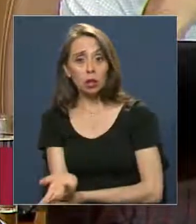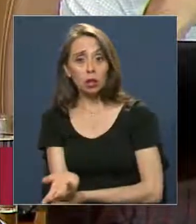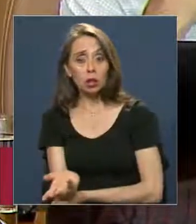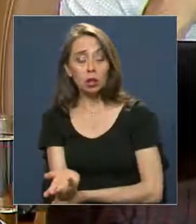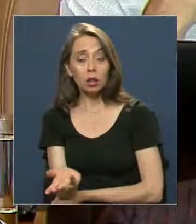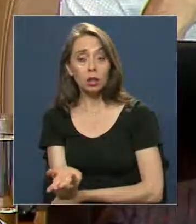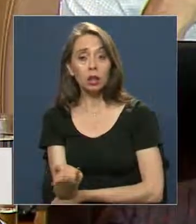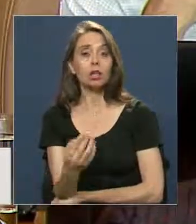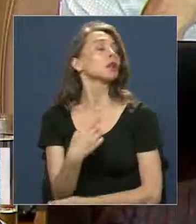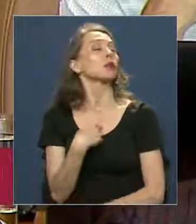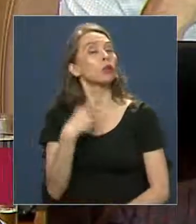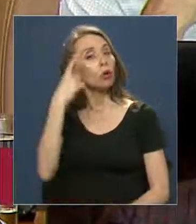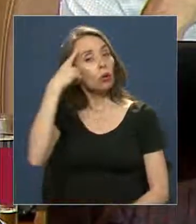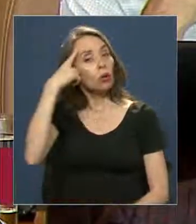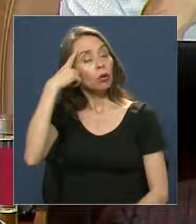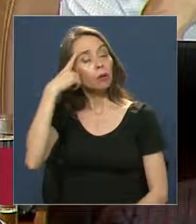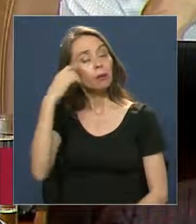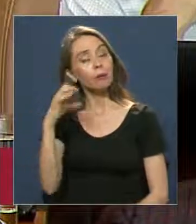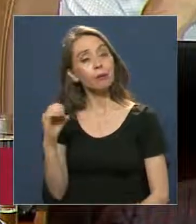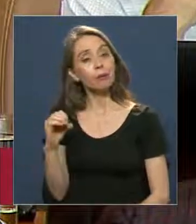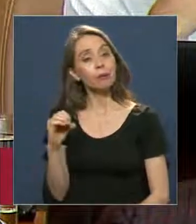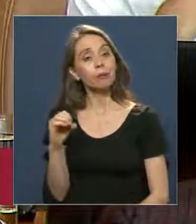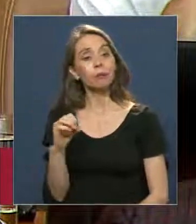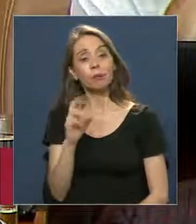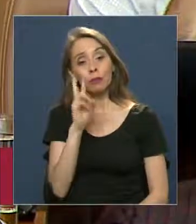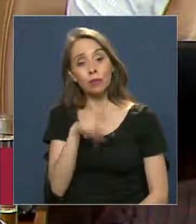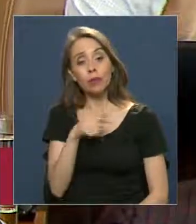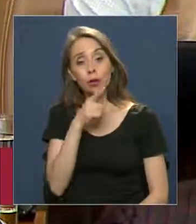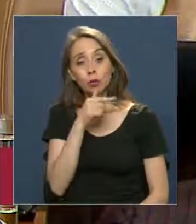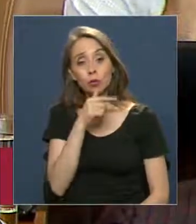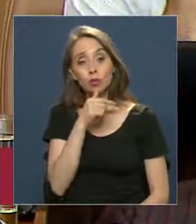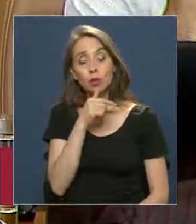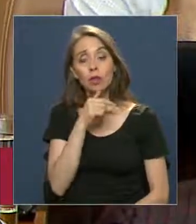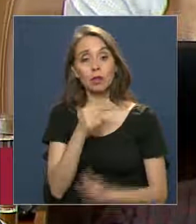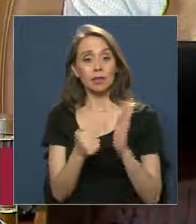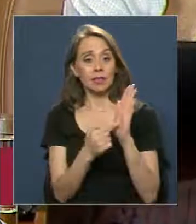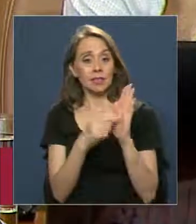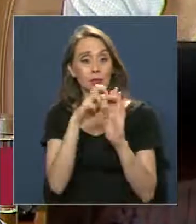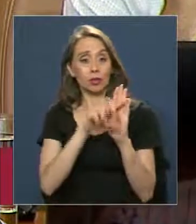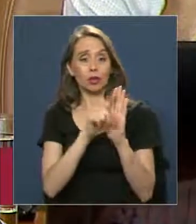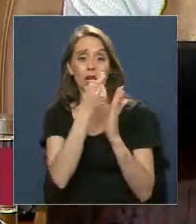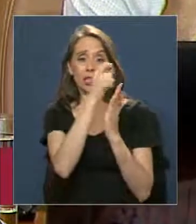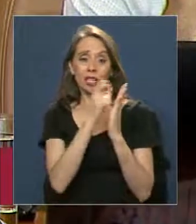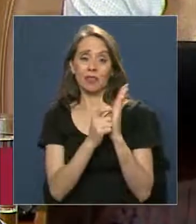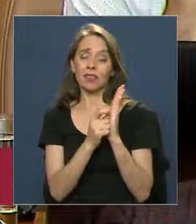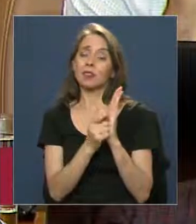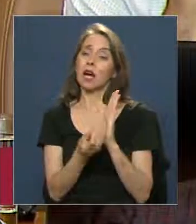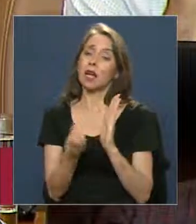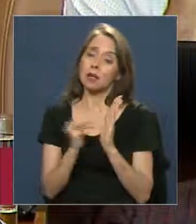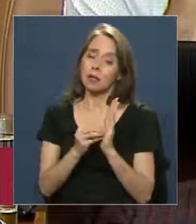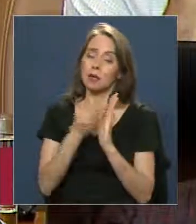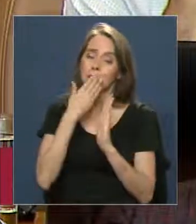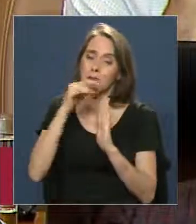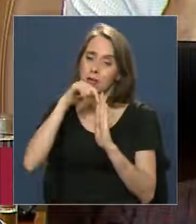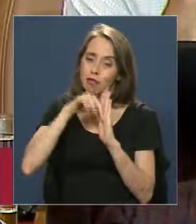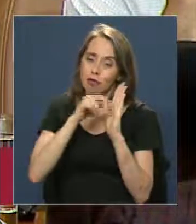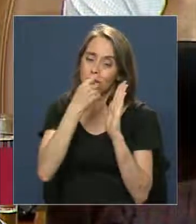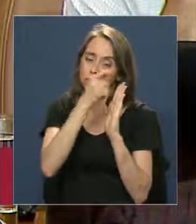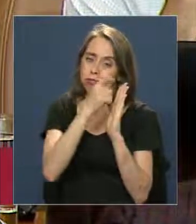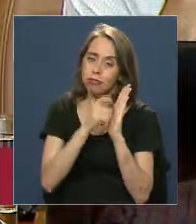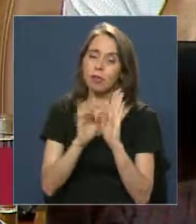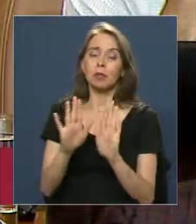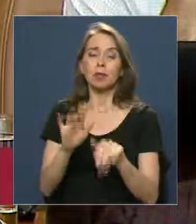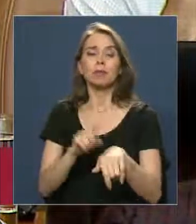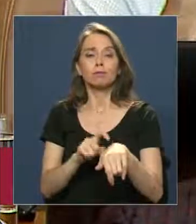Entonces, creo que aquí, sin duda, tenemos que revisar esto. Mucho mejor, porque tenemos que darnos